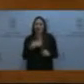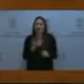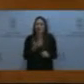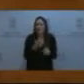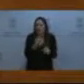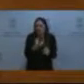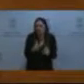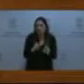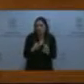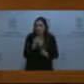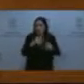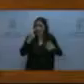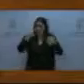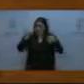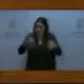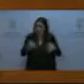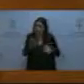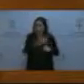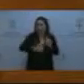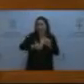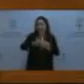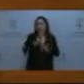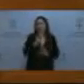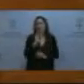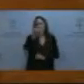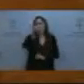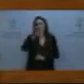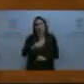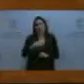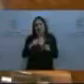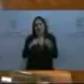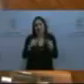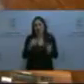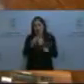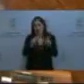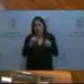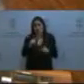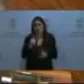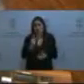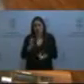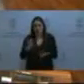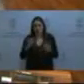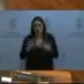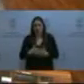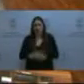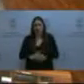los problemas reales que afectan a nuestra comunidad autónoma, a los asturianos. Gracias.